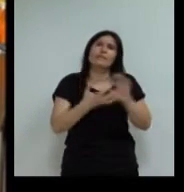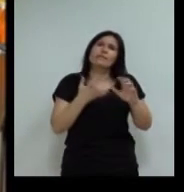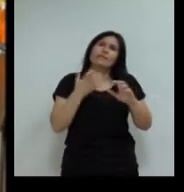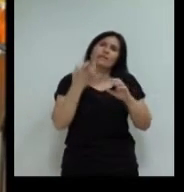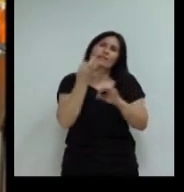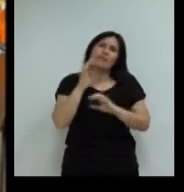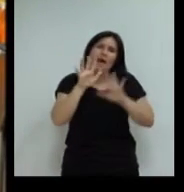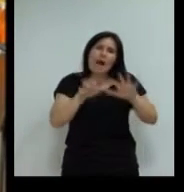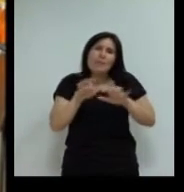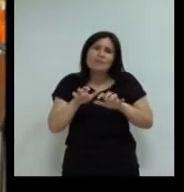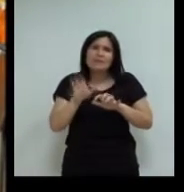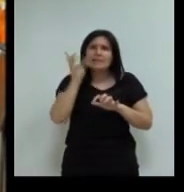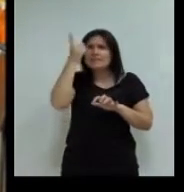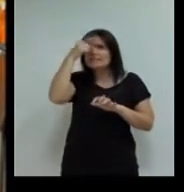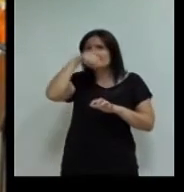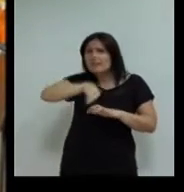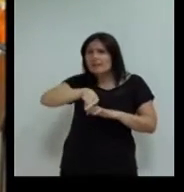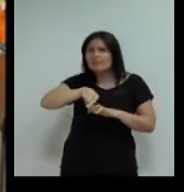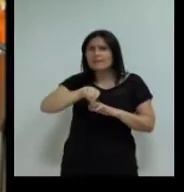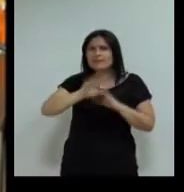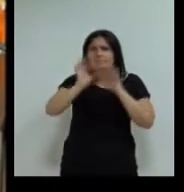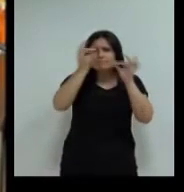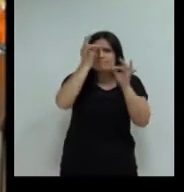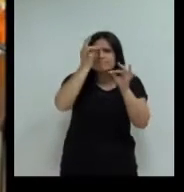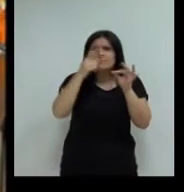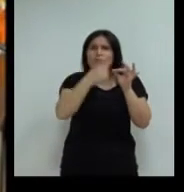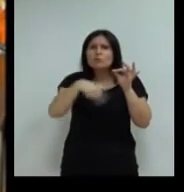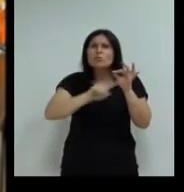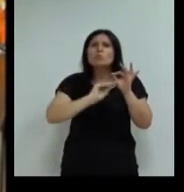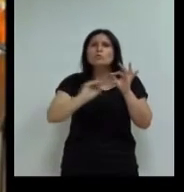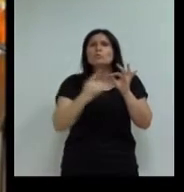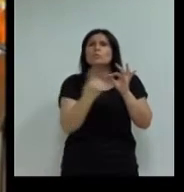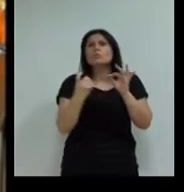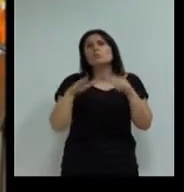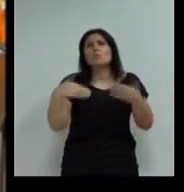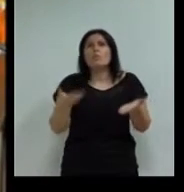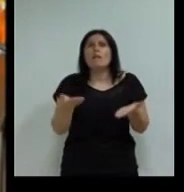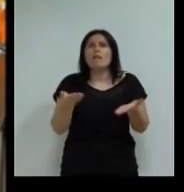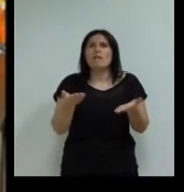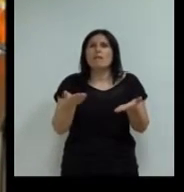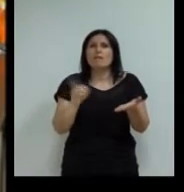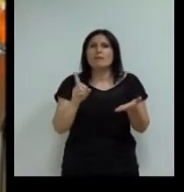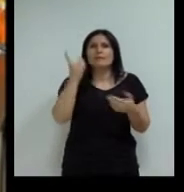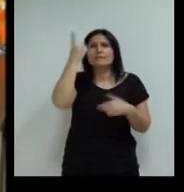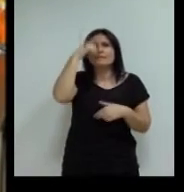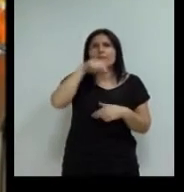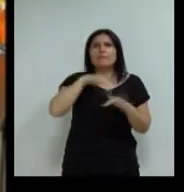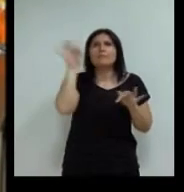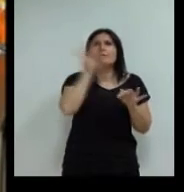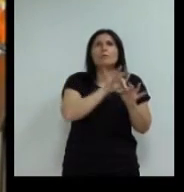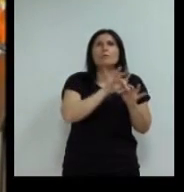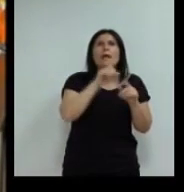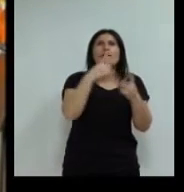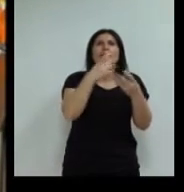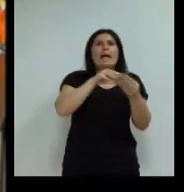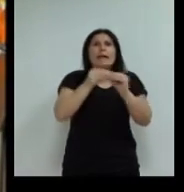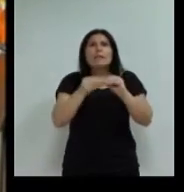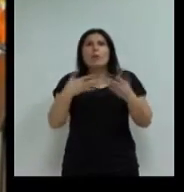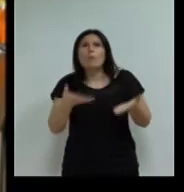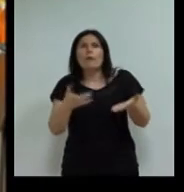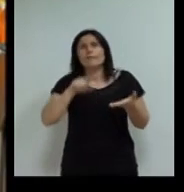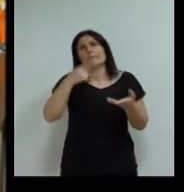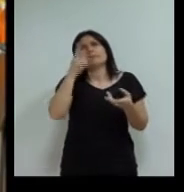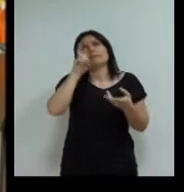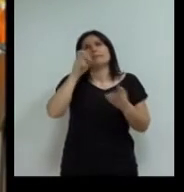aprender, saber exactamente qué es lo que necesitan para tener las claves para entender esa película, y bueno, después estaban las normas,